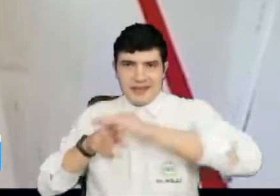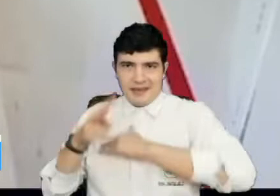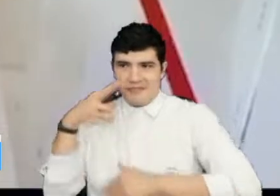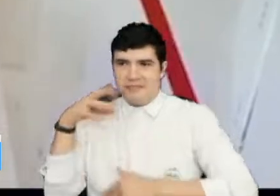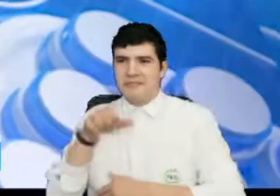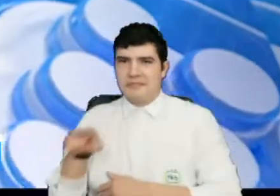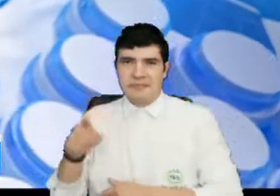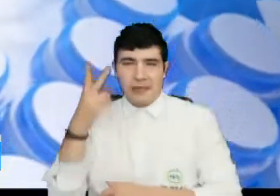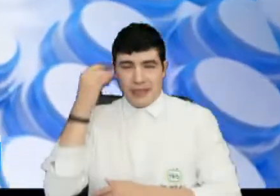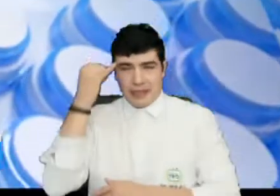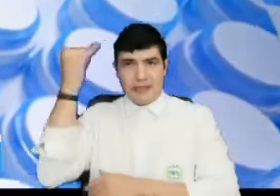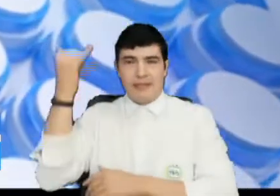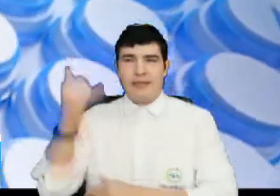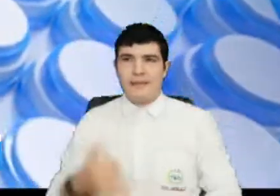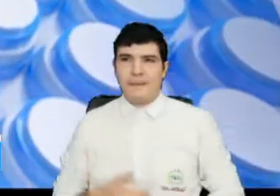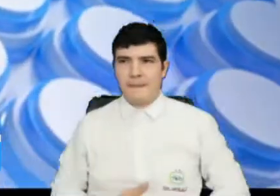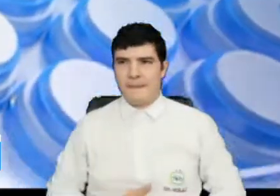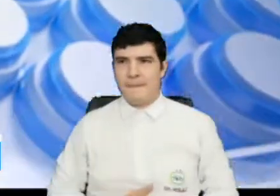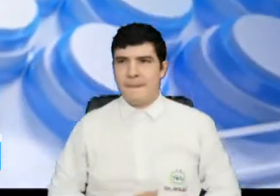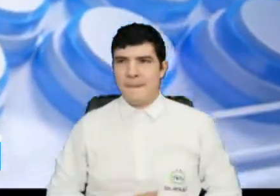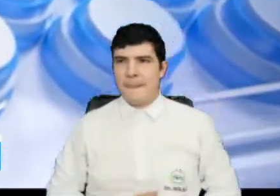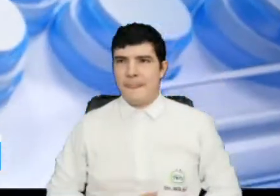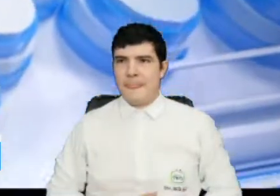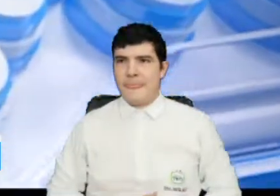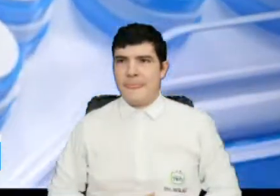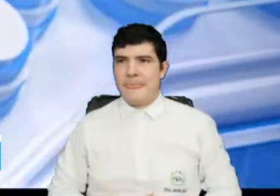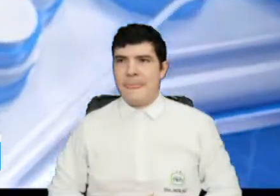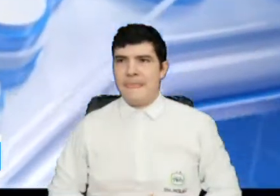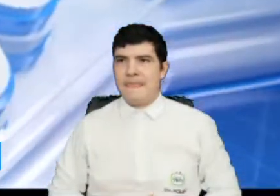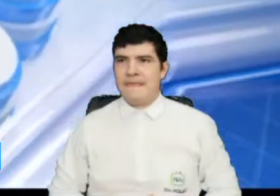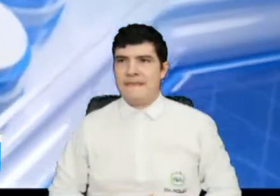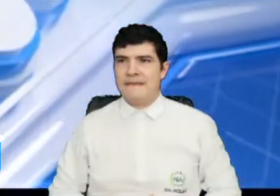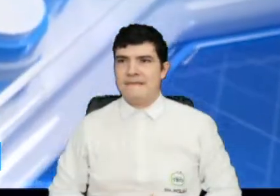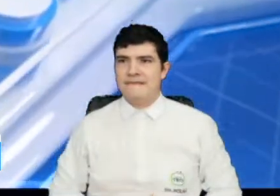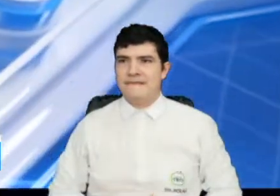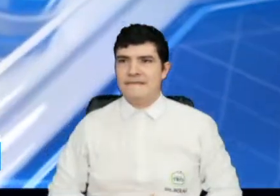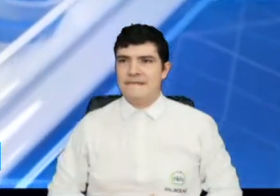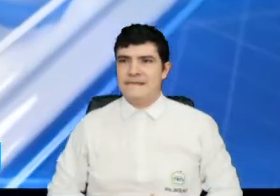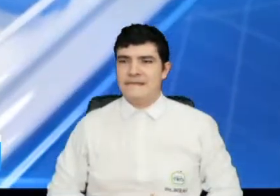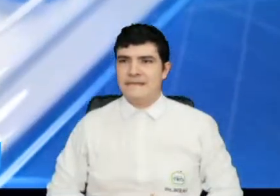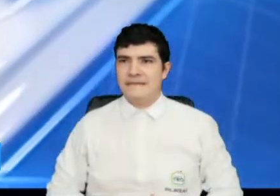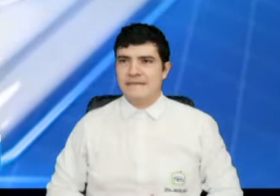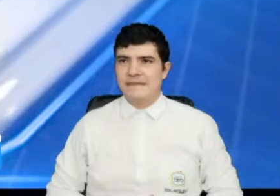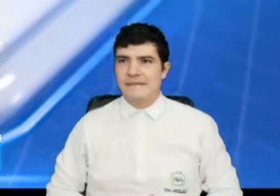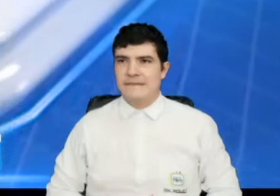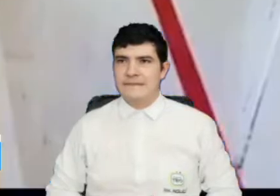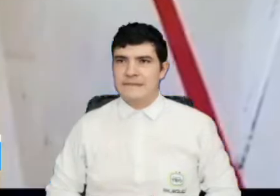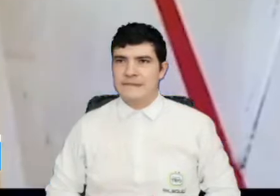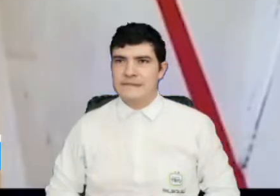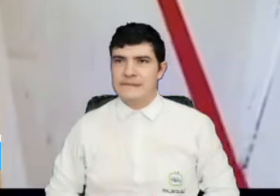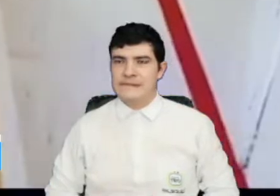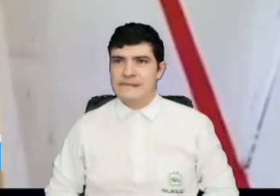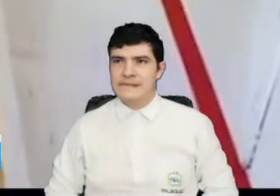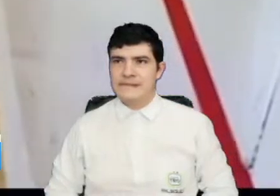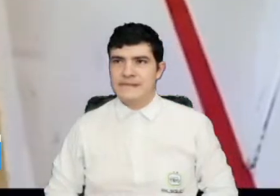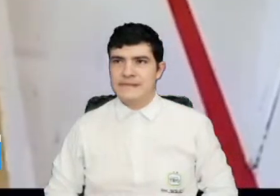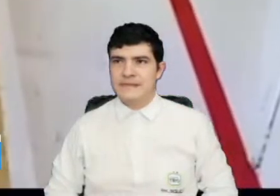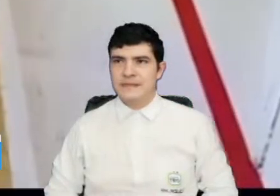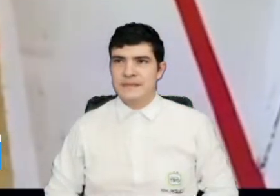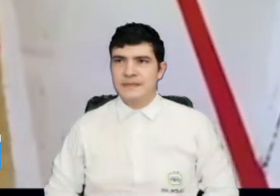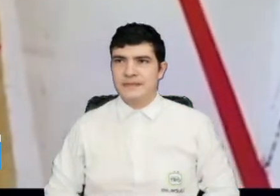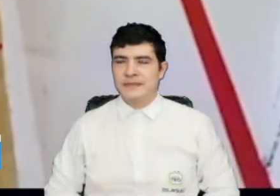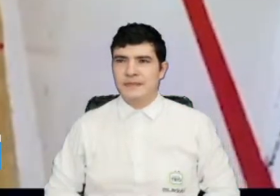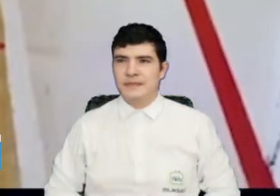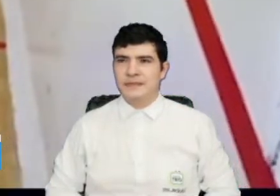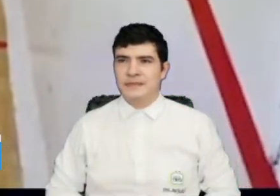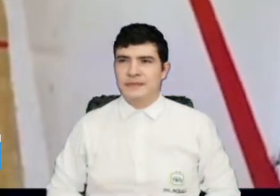Bienvenidos a nuestra mini cancha de squash acá en Bucaramanga, de la Academia de Serra Stillman y la empresa Coinventiva, un espacio pequeño de 6 de largo por 3